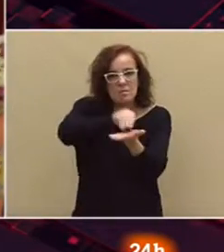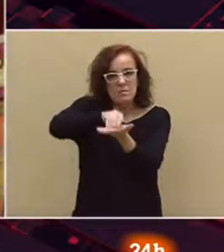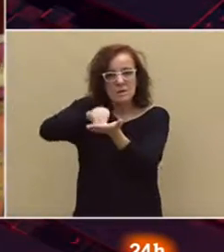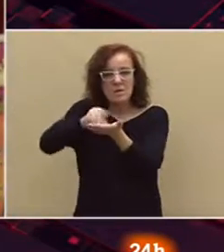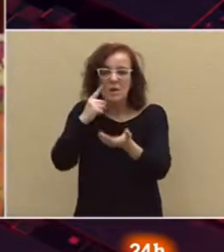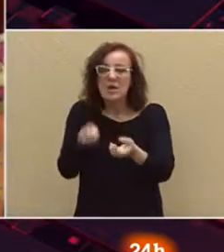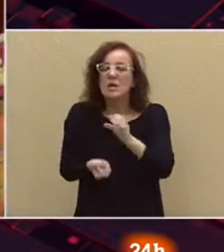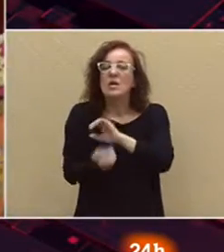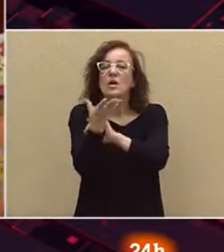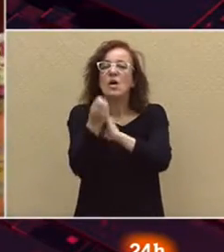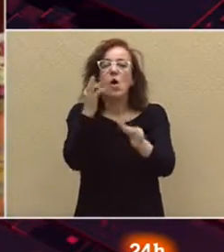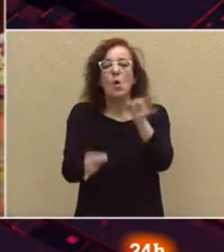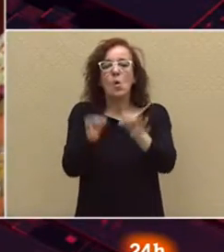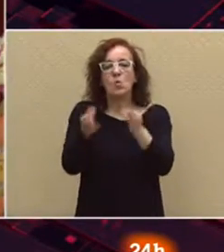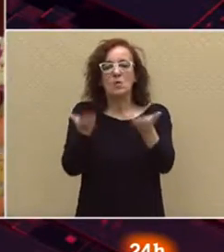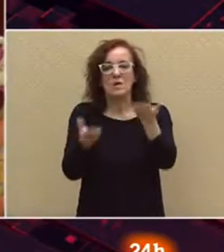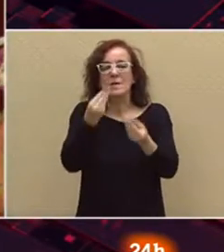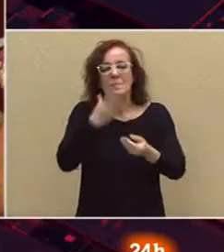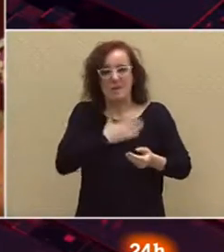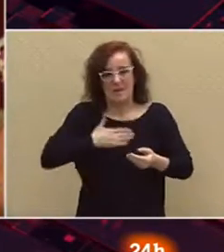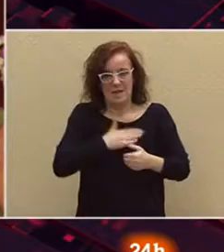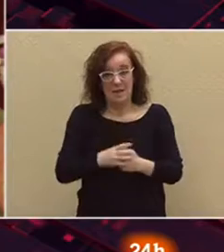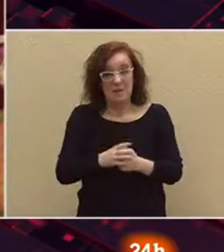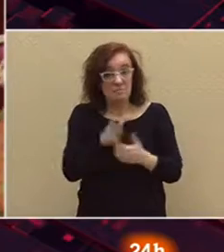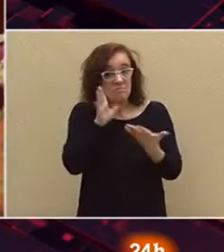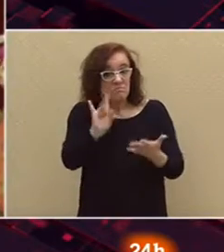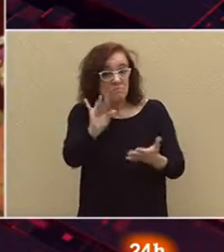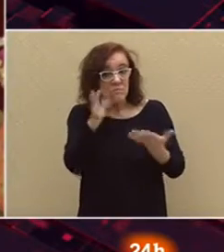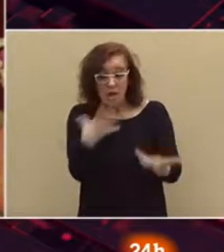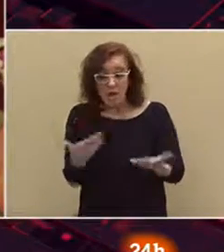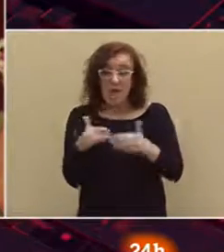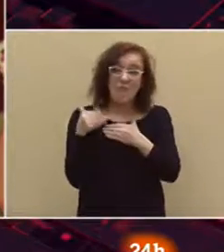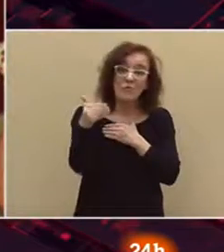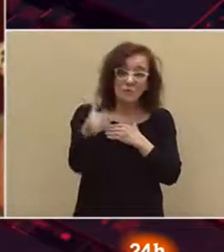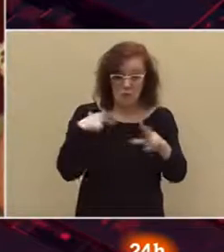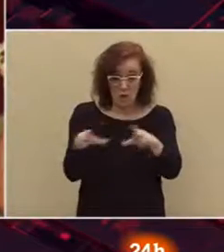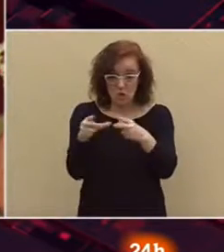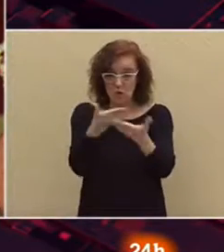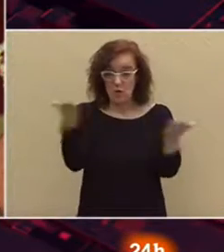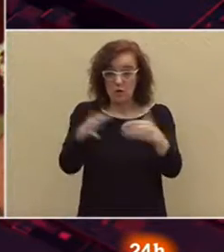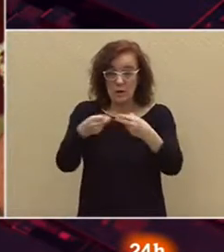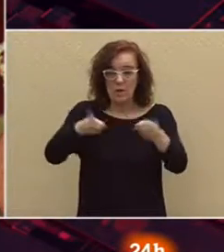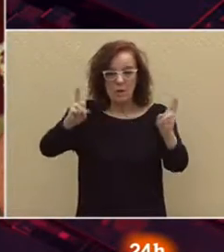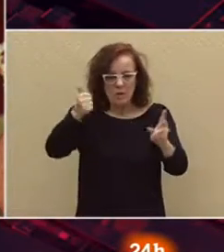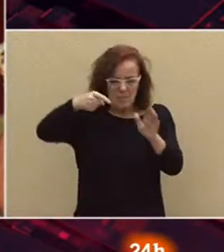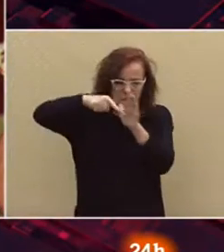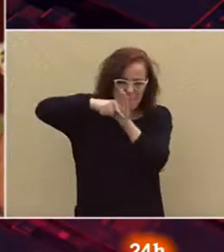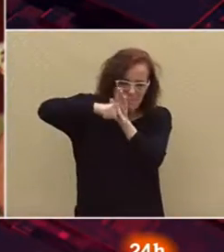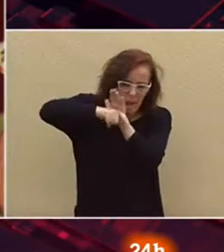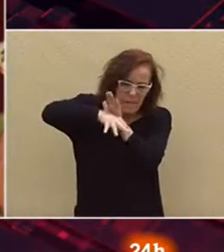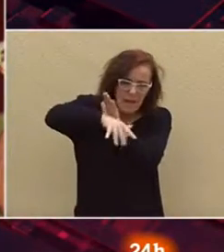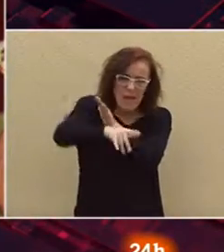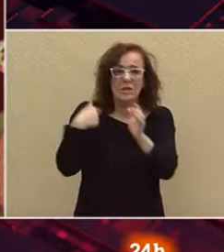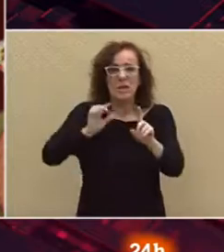justicia y de bienestar. Y así es. El futuro de nuestra sociedad democrática debe hundir sus raíces en los logros de la